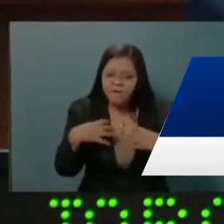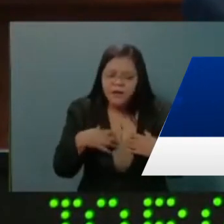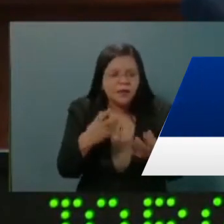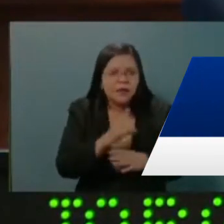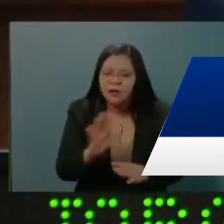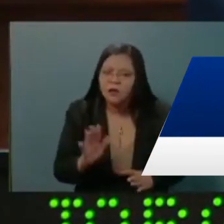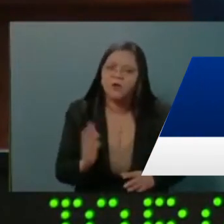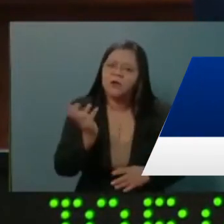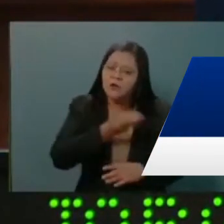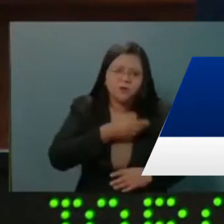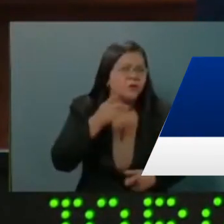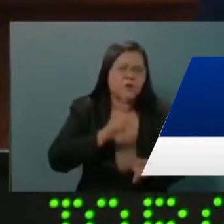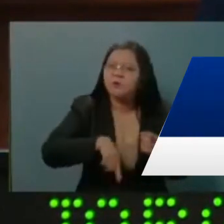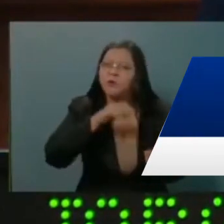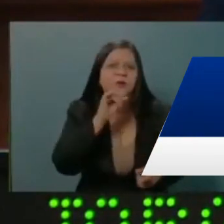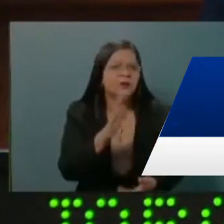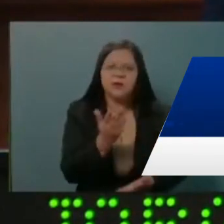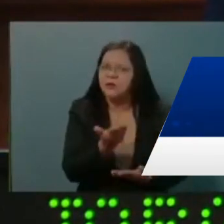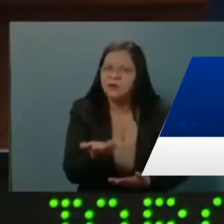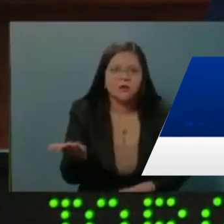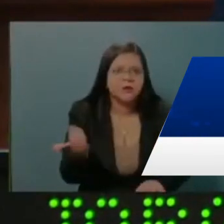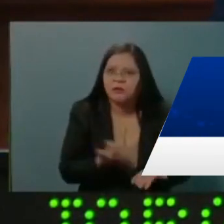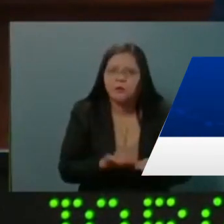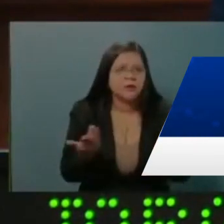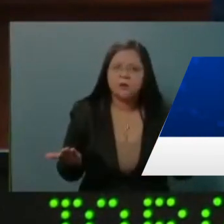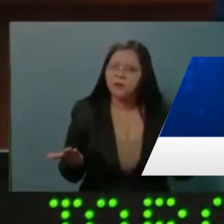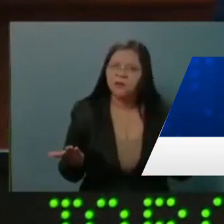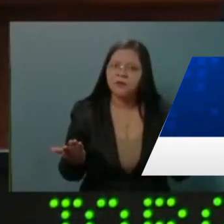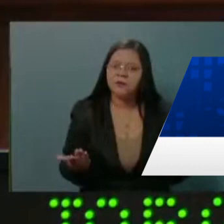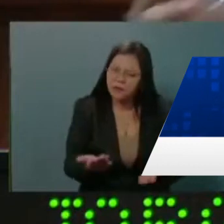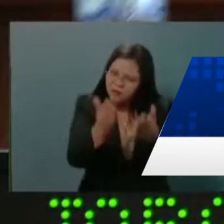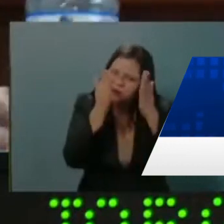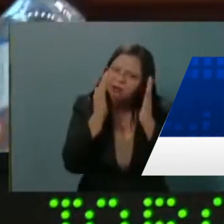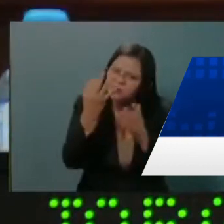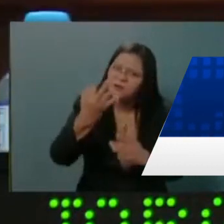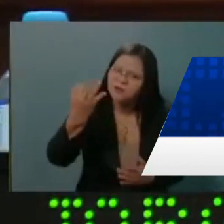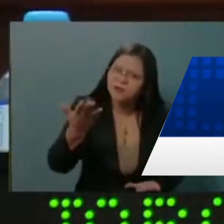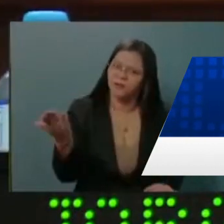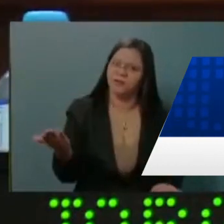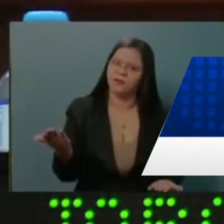podemos hacer estas aceleraciones oigan o bien